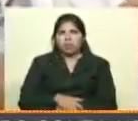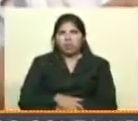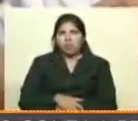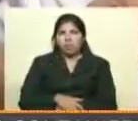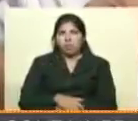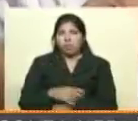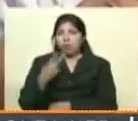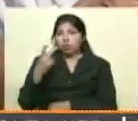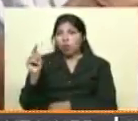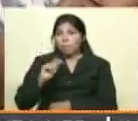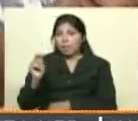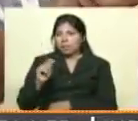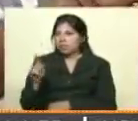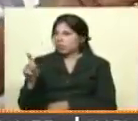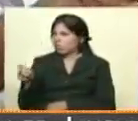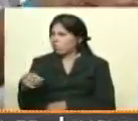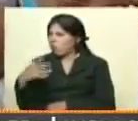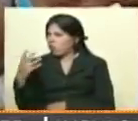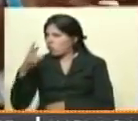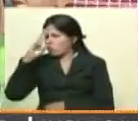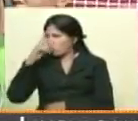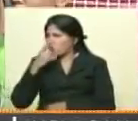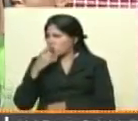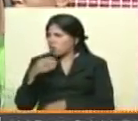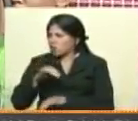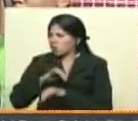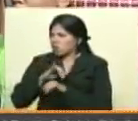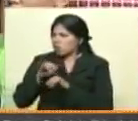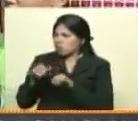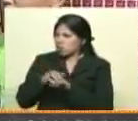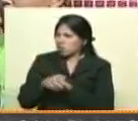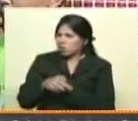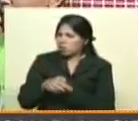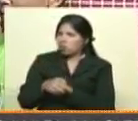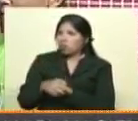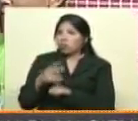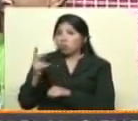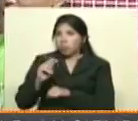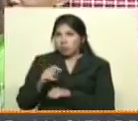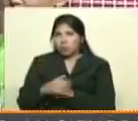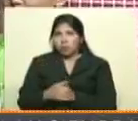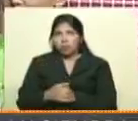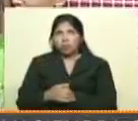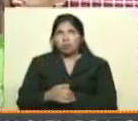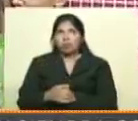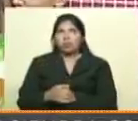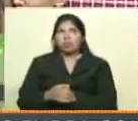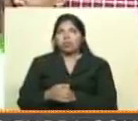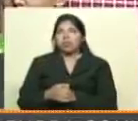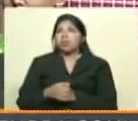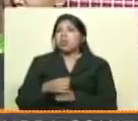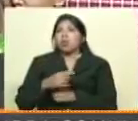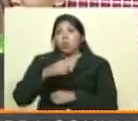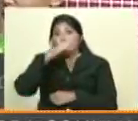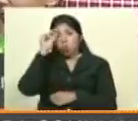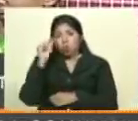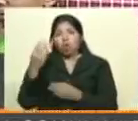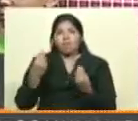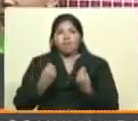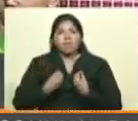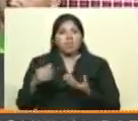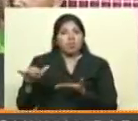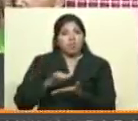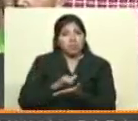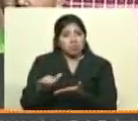2 meses ya, 2 meses. Y Julio Borges está viviendo en Nueva York, en Berlín, en Madrid,